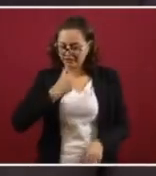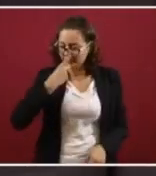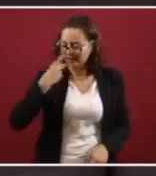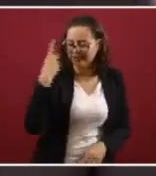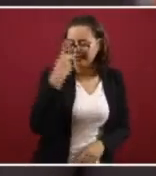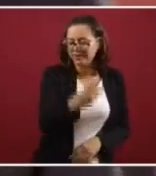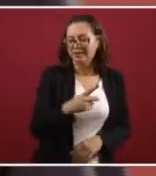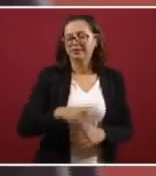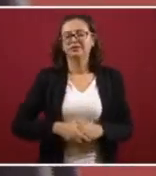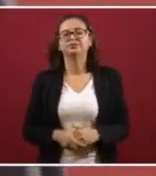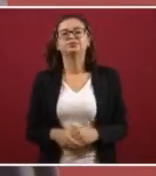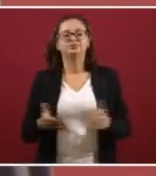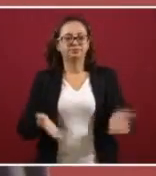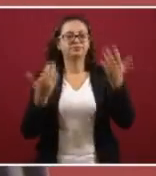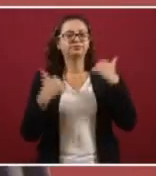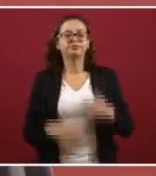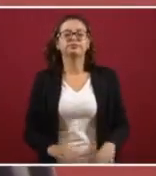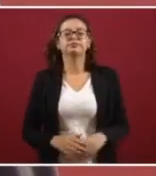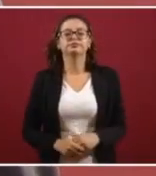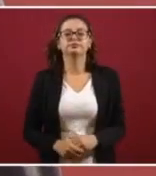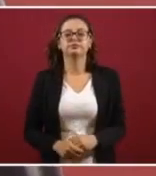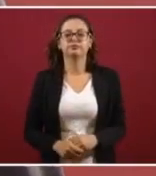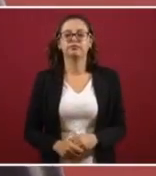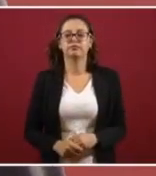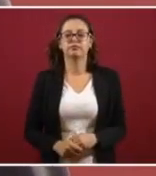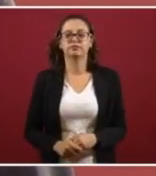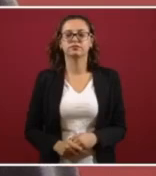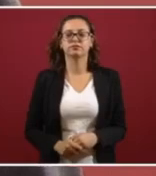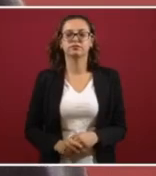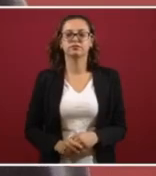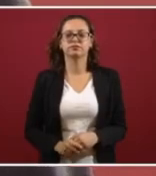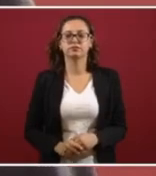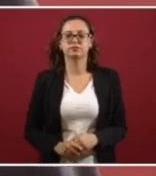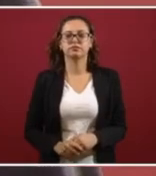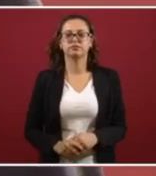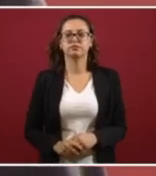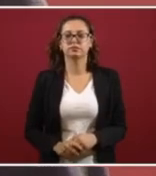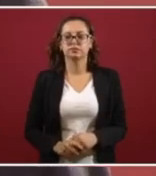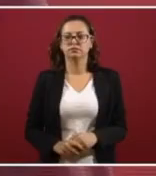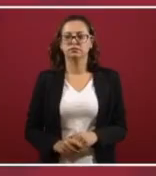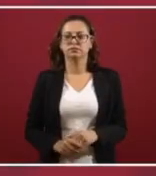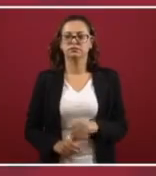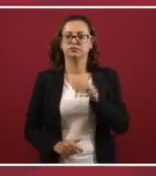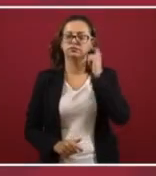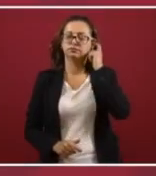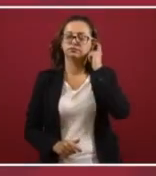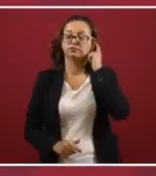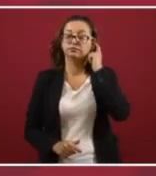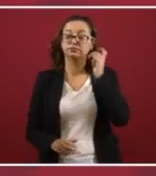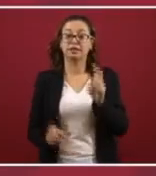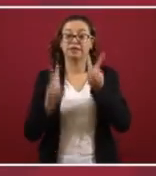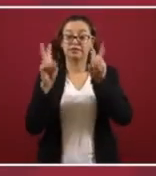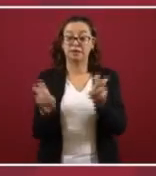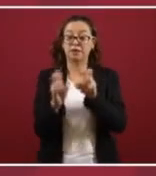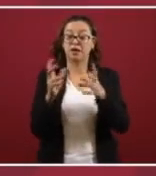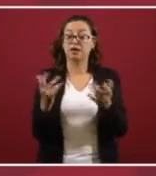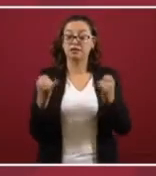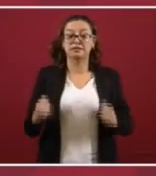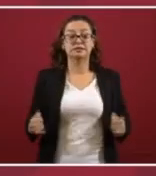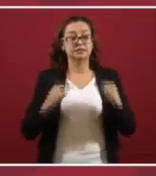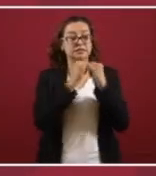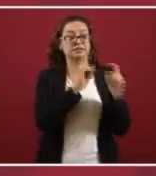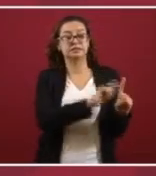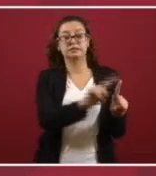a realizarse y ya registra avances en algunas dependencias. La descentralización va avanzando, no